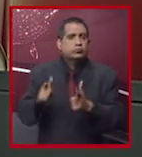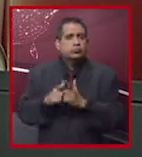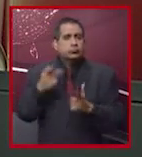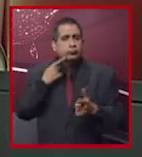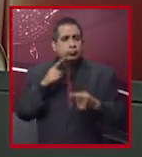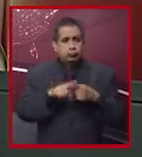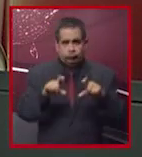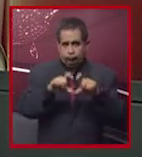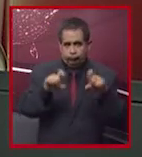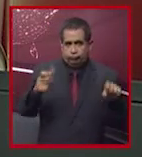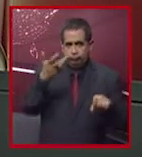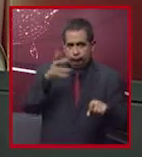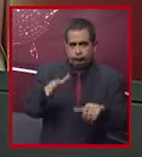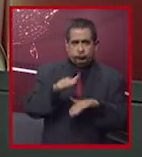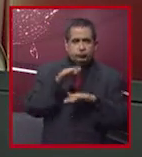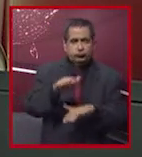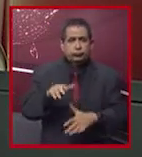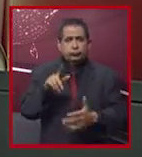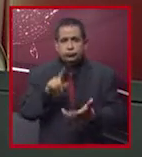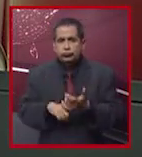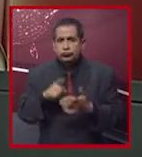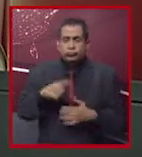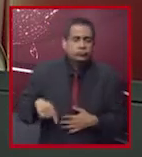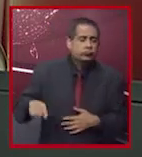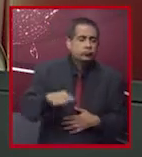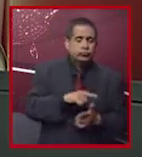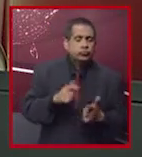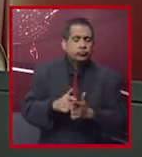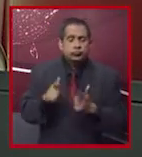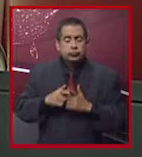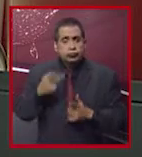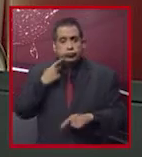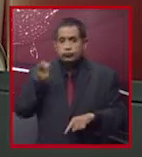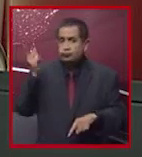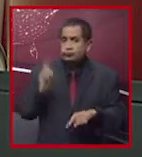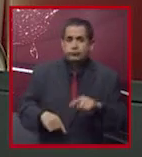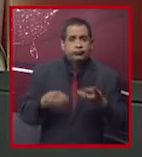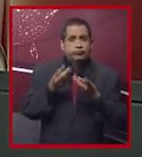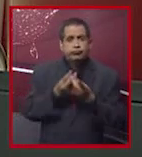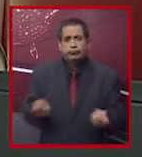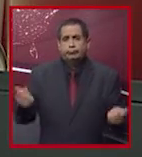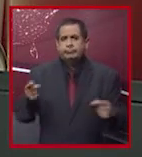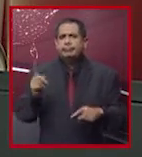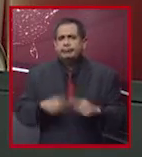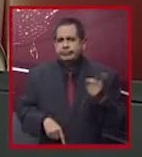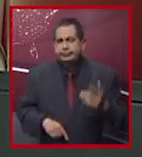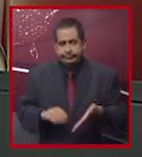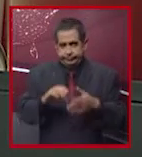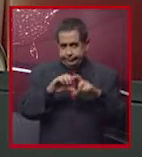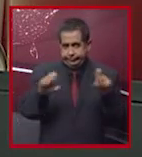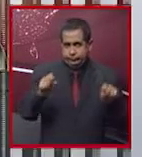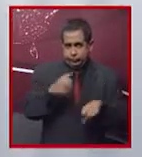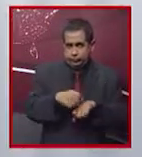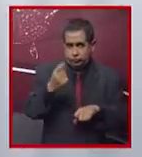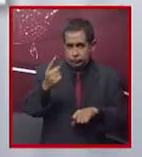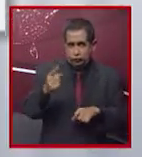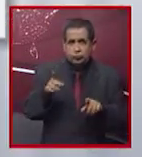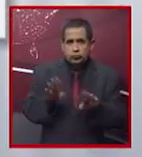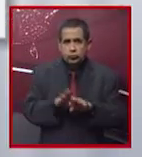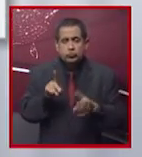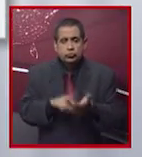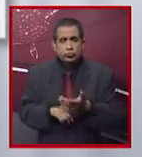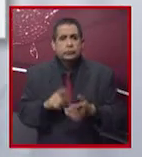Políticos en su título 10 relativo a la pérdida del registro de los partidos políticos. El capítulo primero refiere a la pérdida